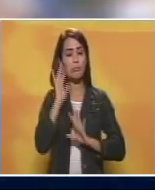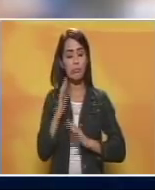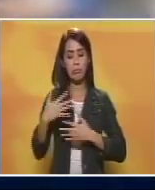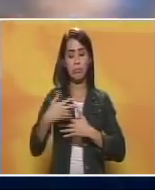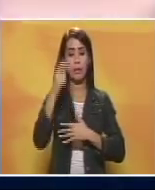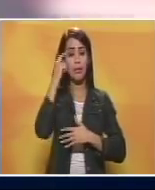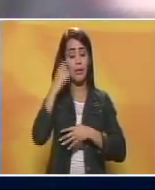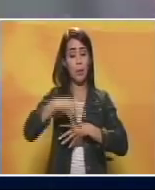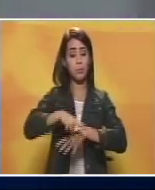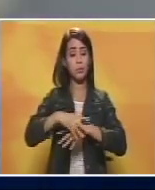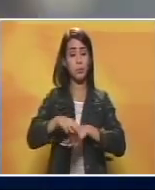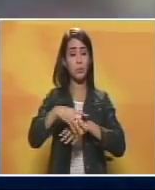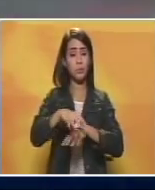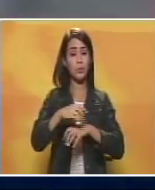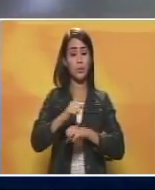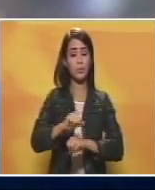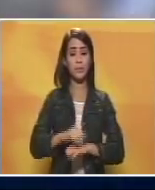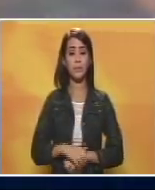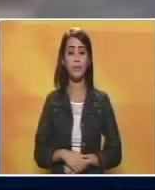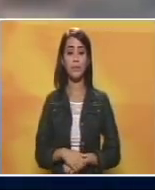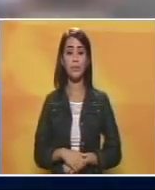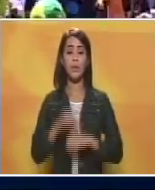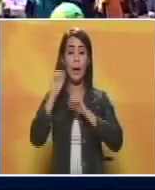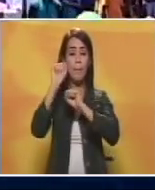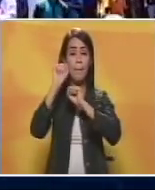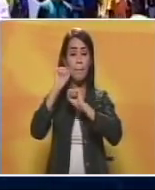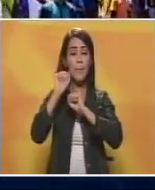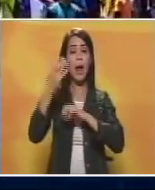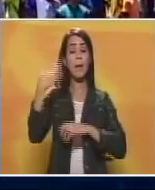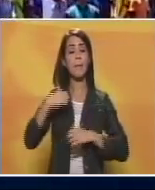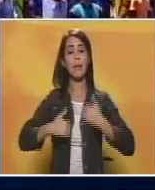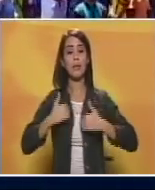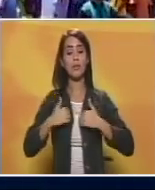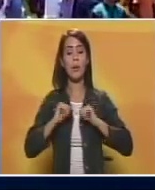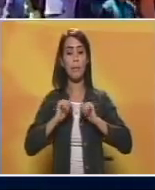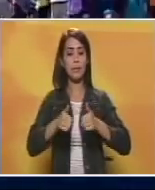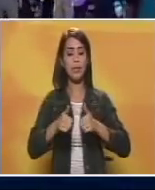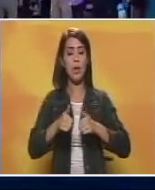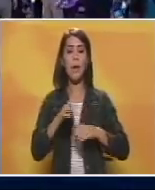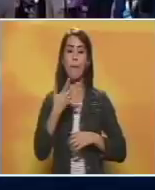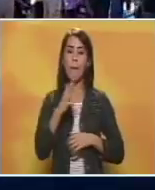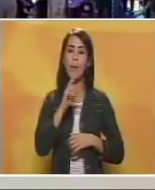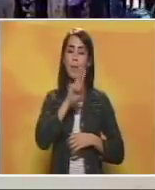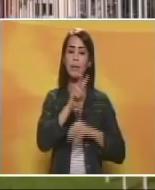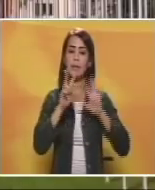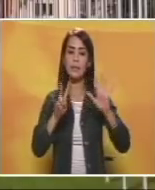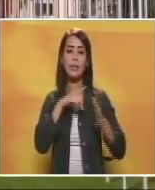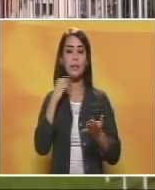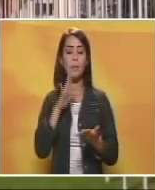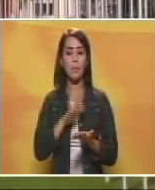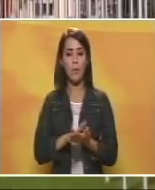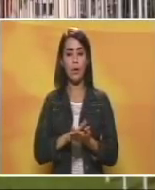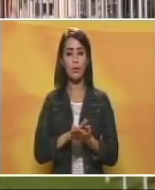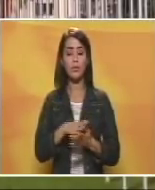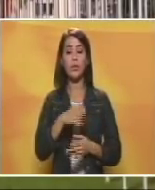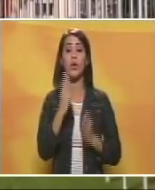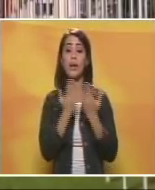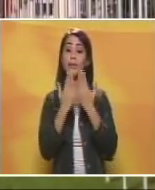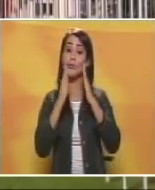en los próximos días. Las protestas que comenzaron el miércoles pasado han dejado al menos 27 muertos, en su